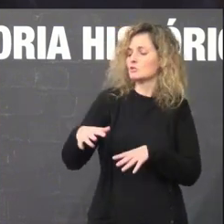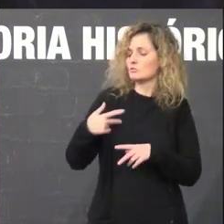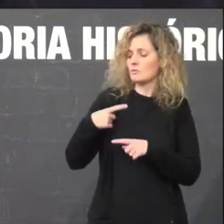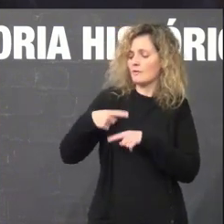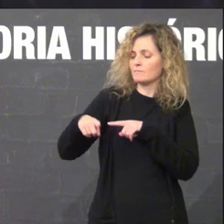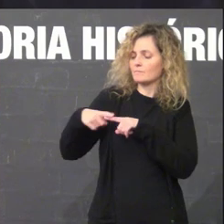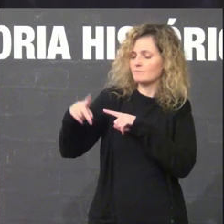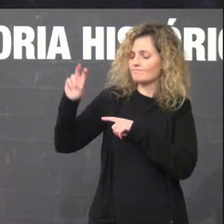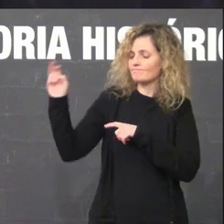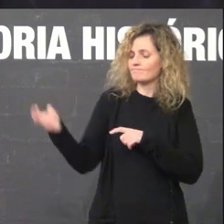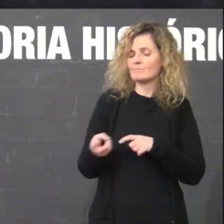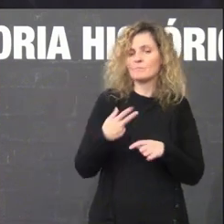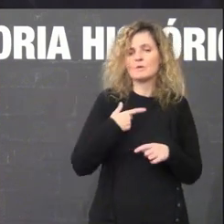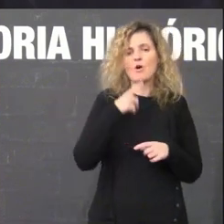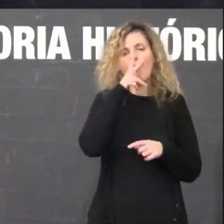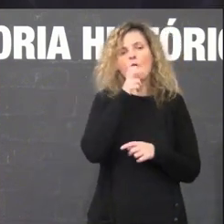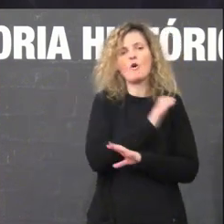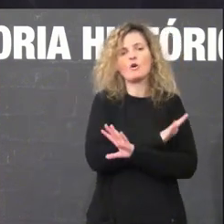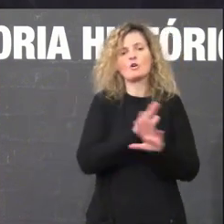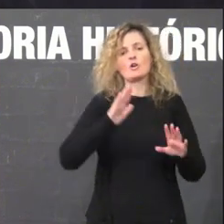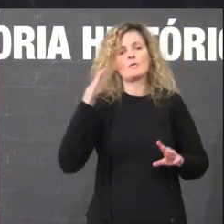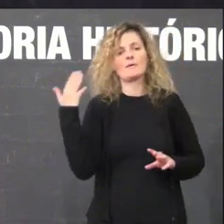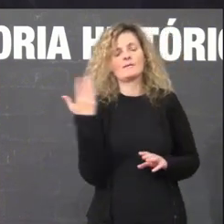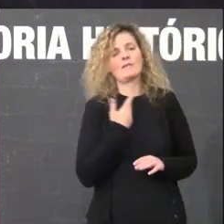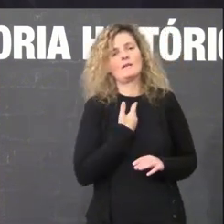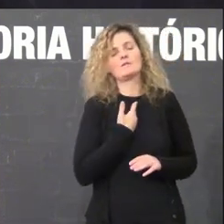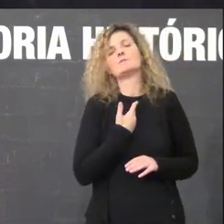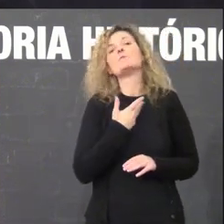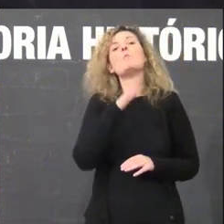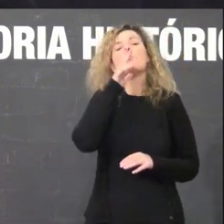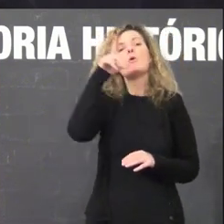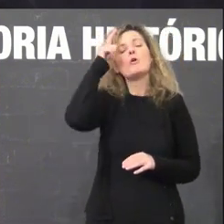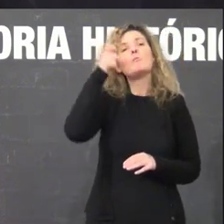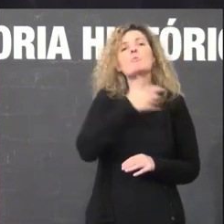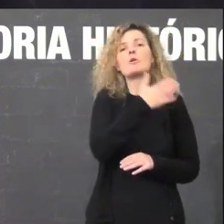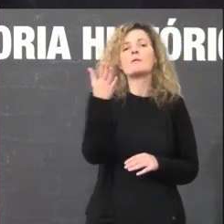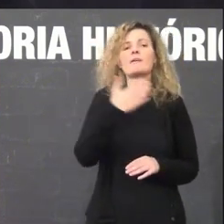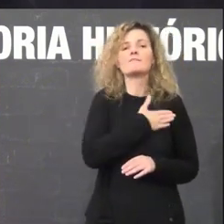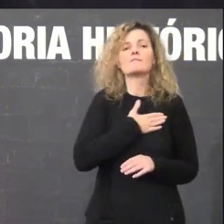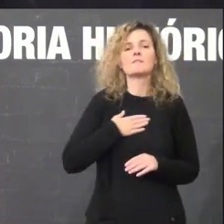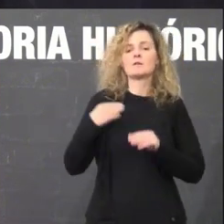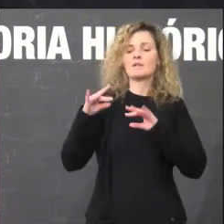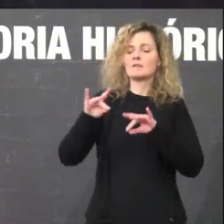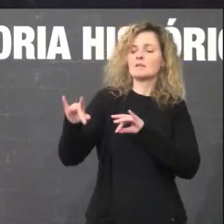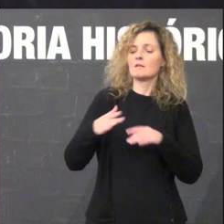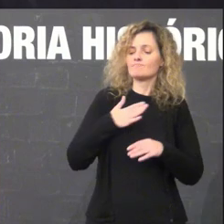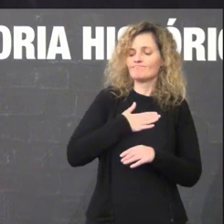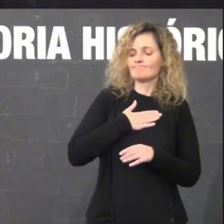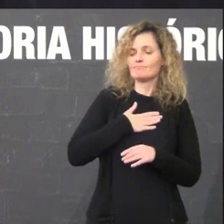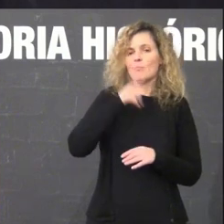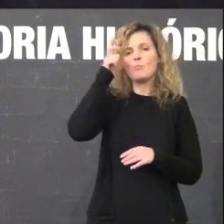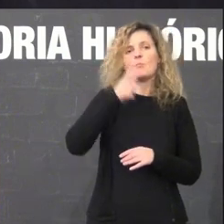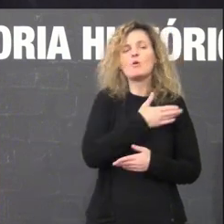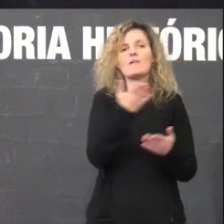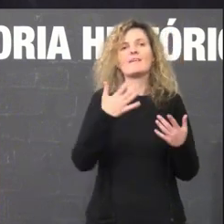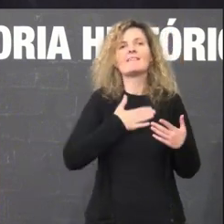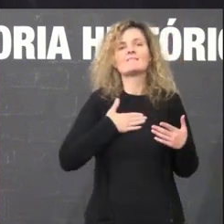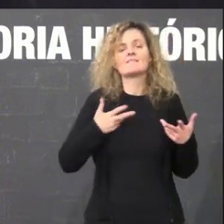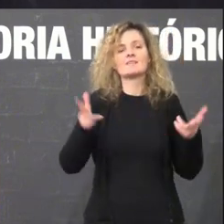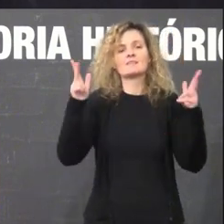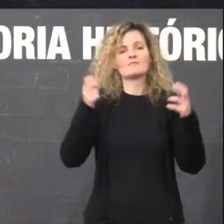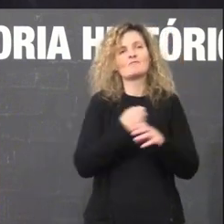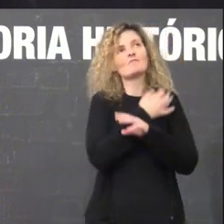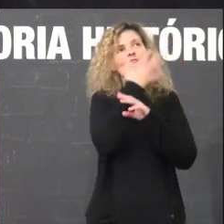vicisitudes fue tanto ni tan horrible el daño y porque el pueblo quiere que sea suya su tierra Porque el pueblo la quiere libre